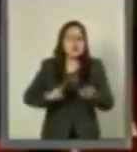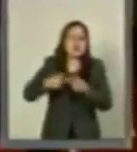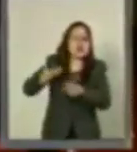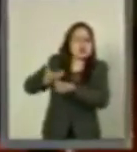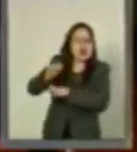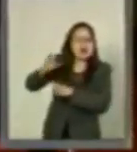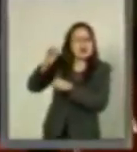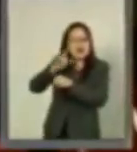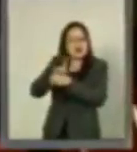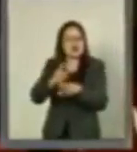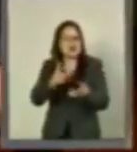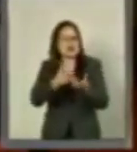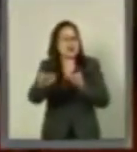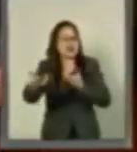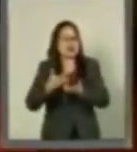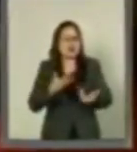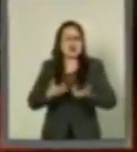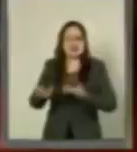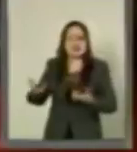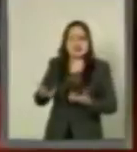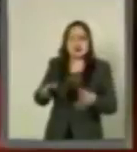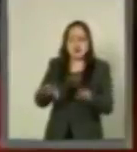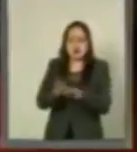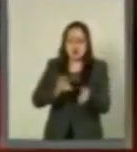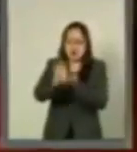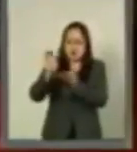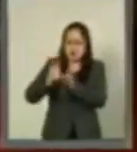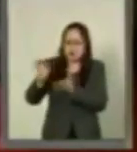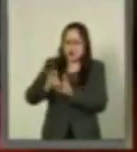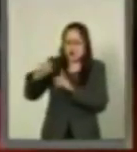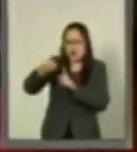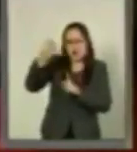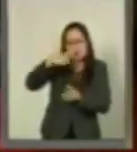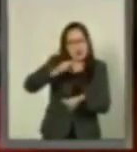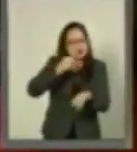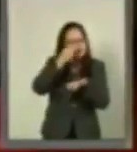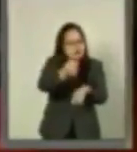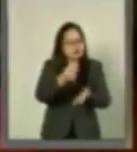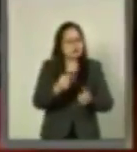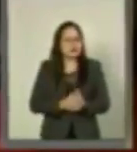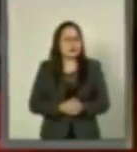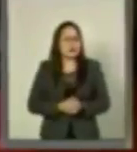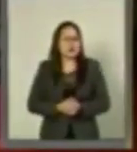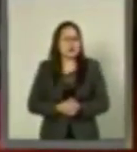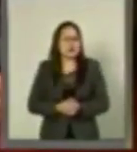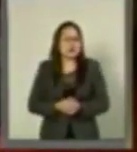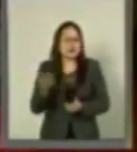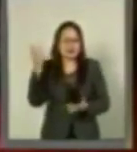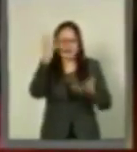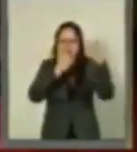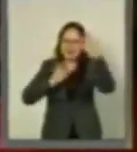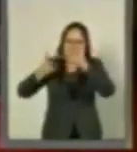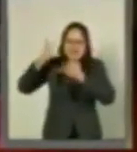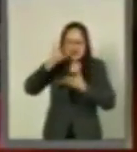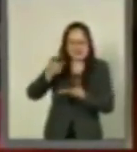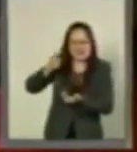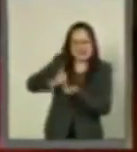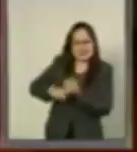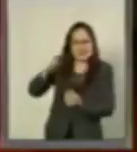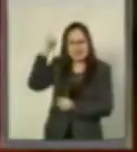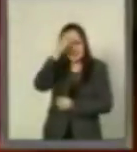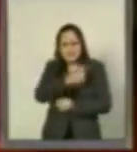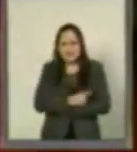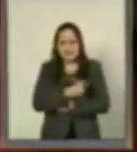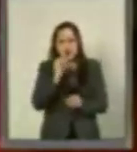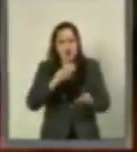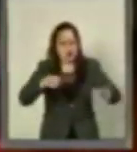Estado, la dispersión de recursos, el orden para los recursos, se volvía complejo. O se